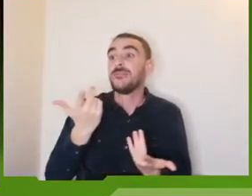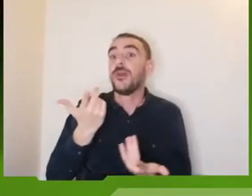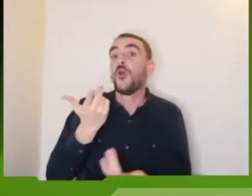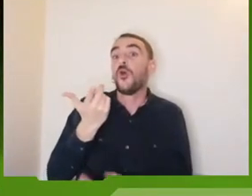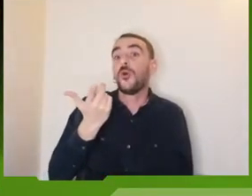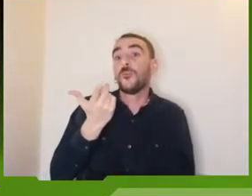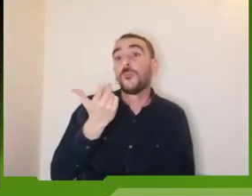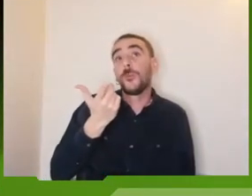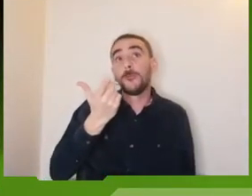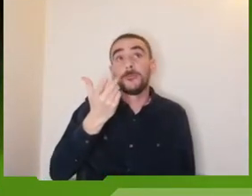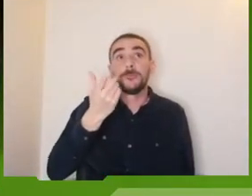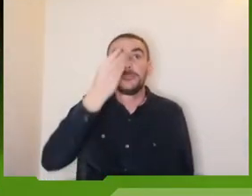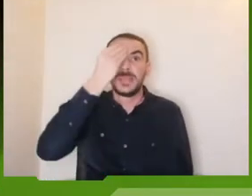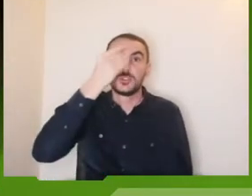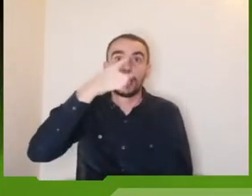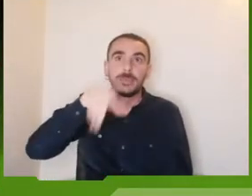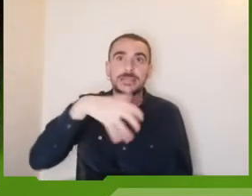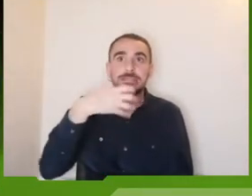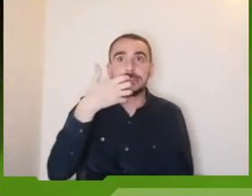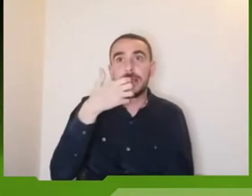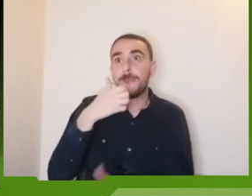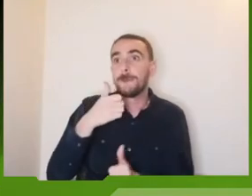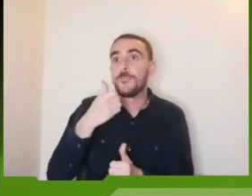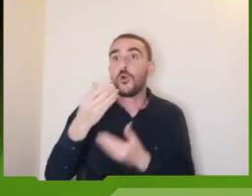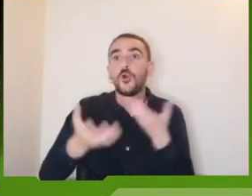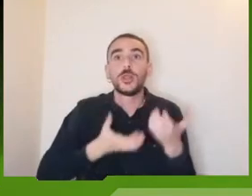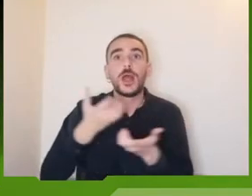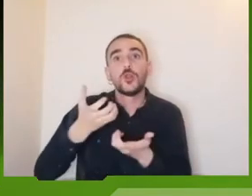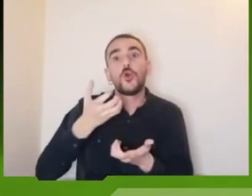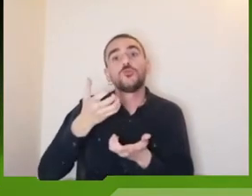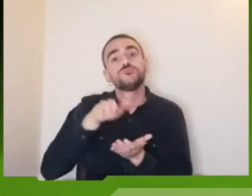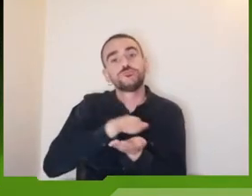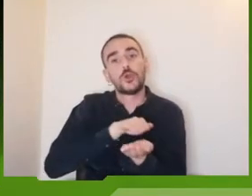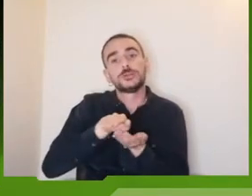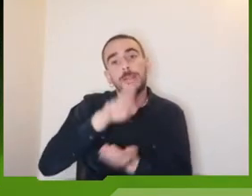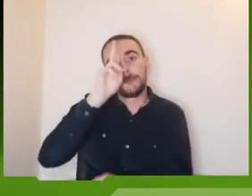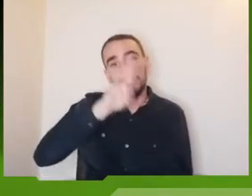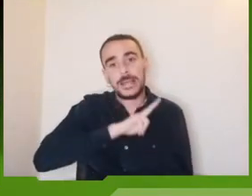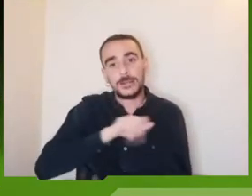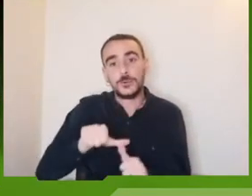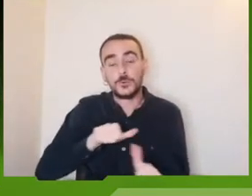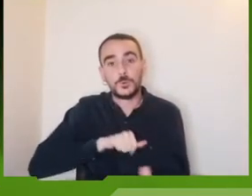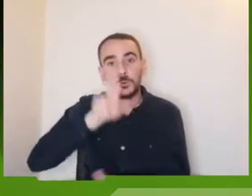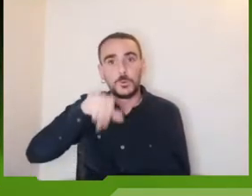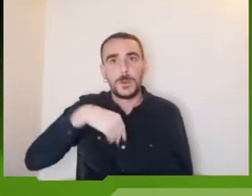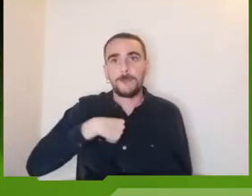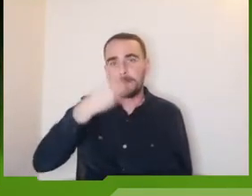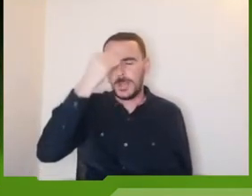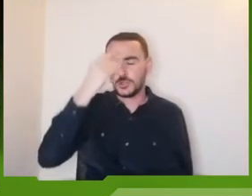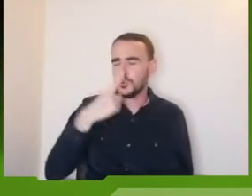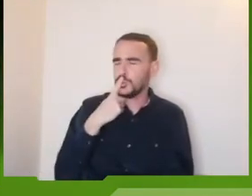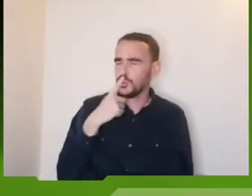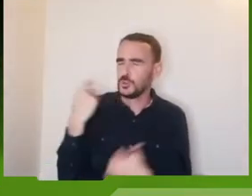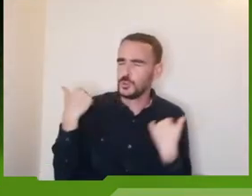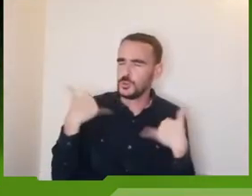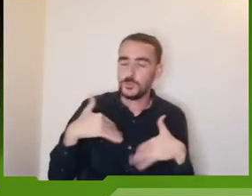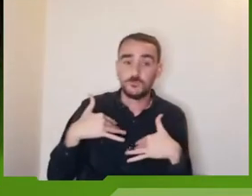es complicado y no lo es, ¿no? Yo creo que sea larguito, creo que no es complicado.